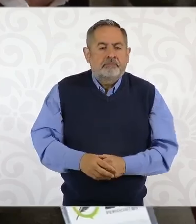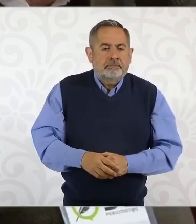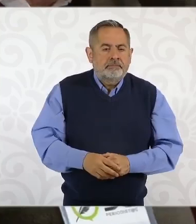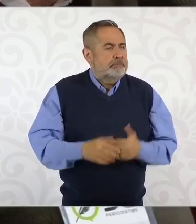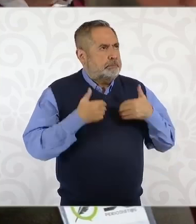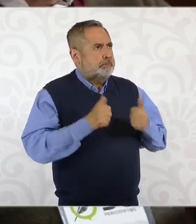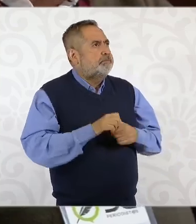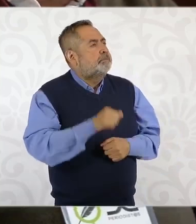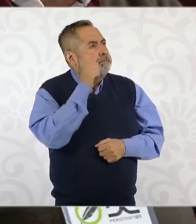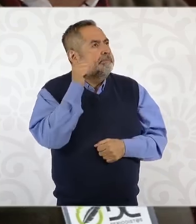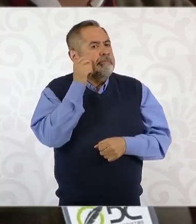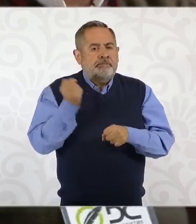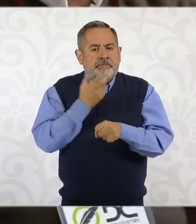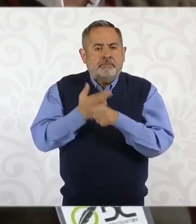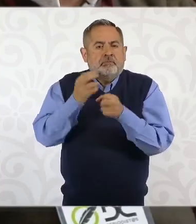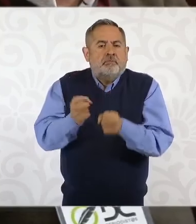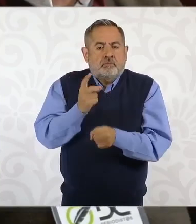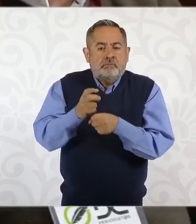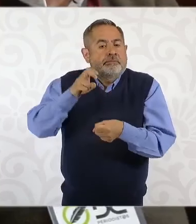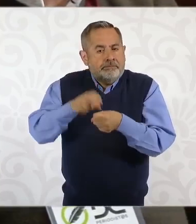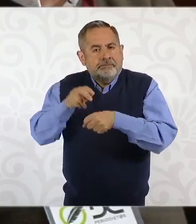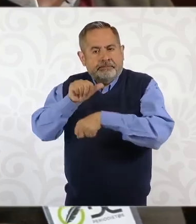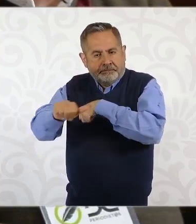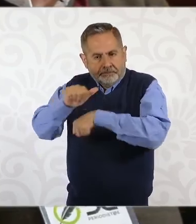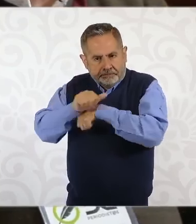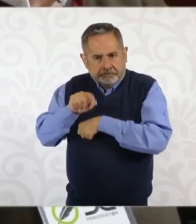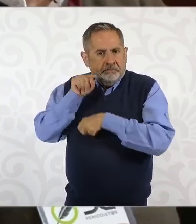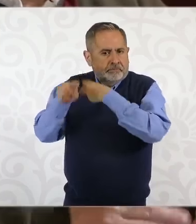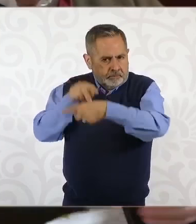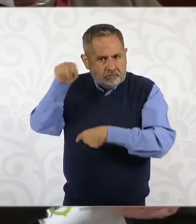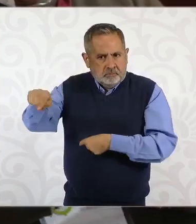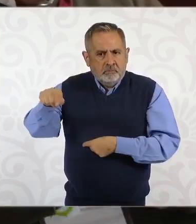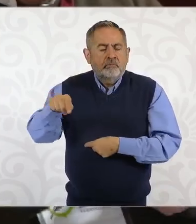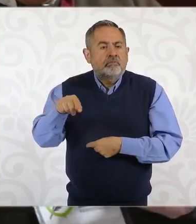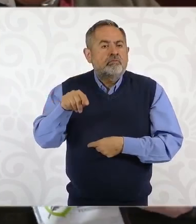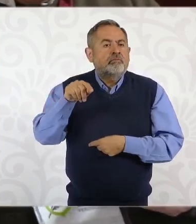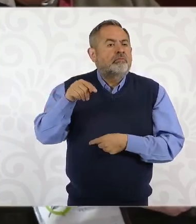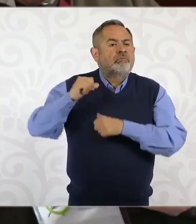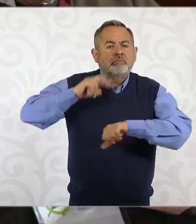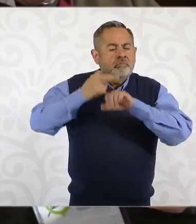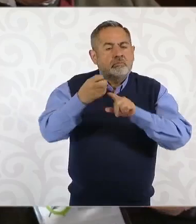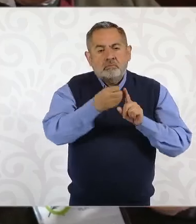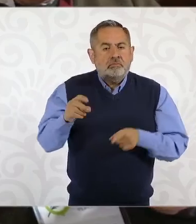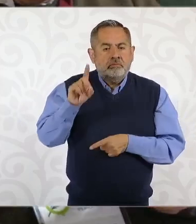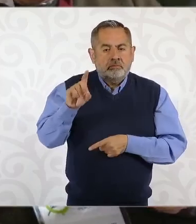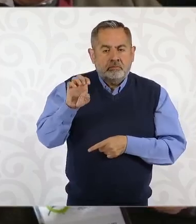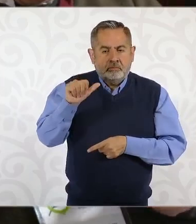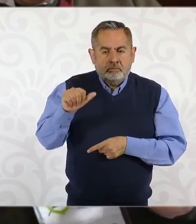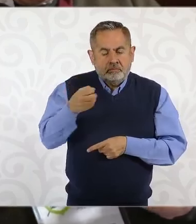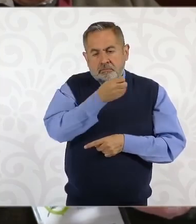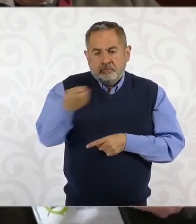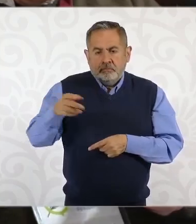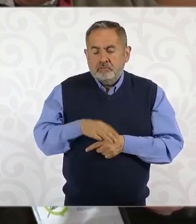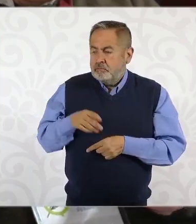secretario de Seguridad estuvo ahí en Argentina en una conferencia organizada por la DEA. El director de la DEA hace elogios de que es